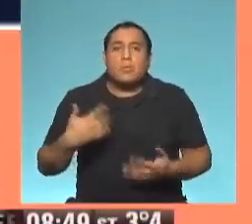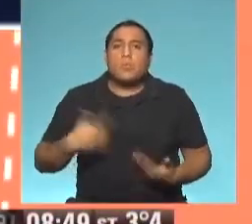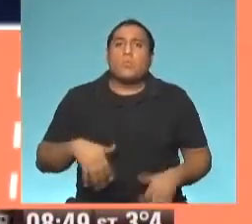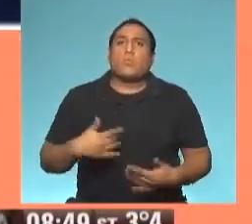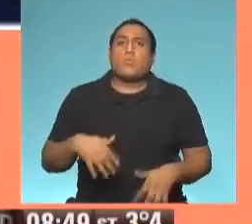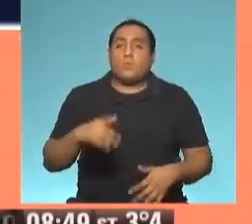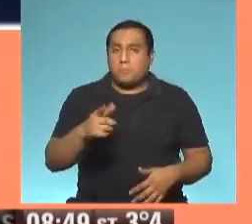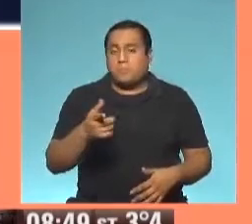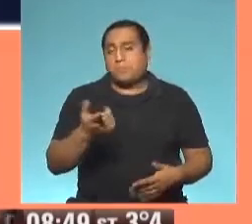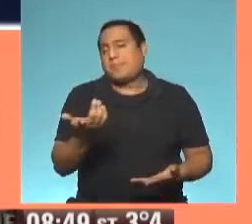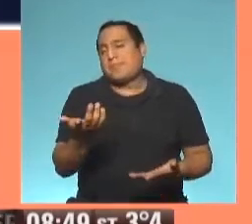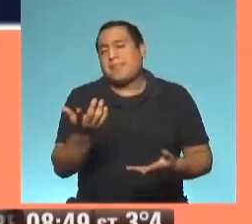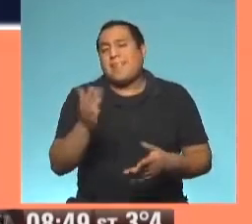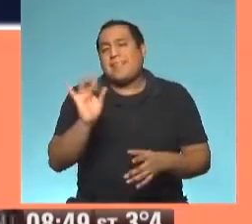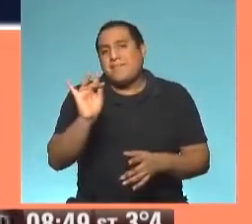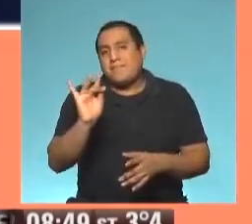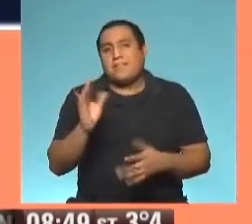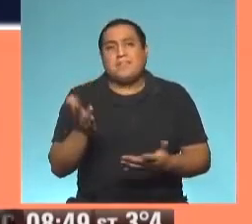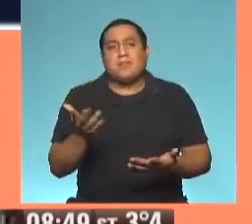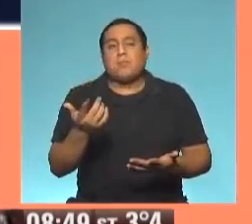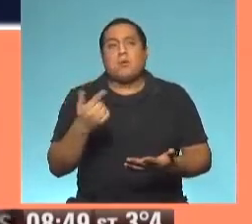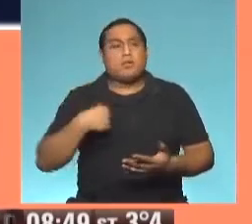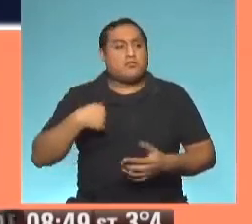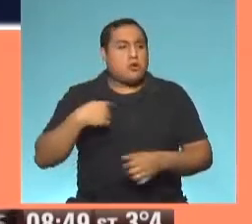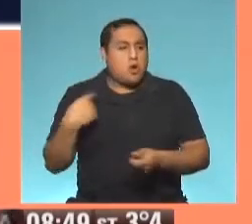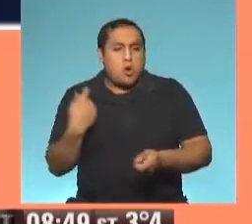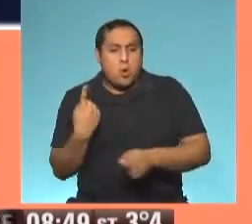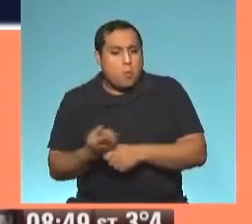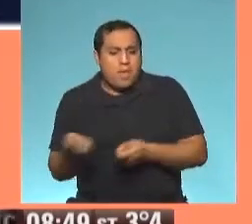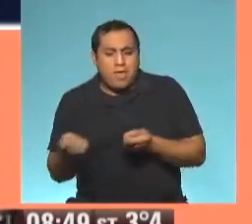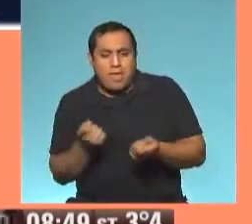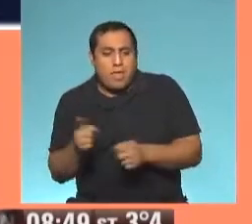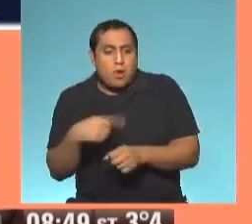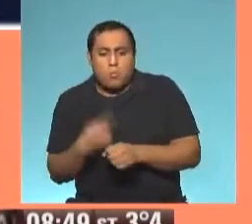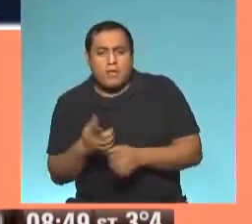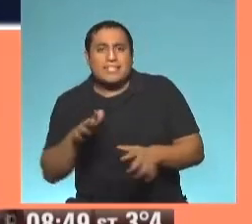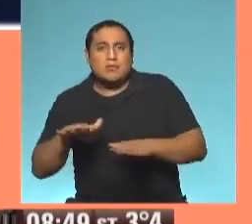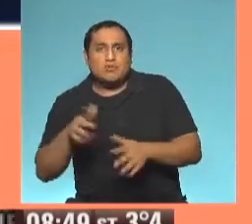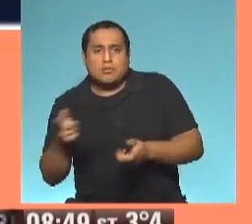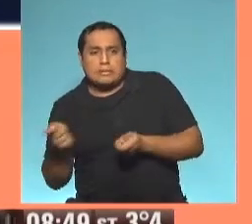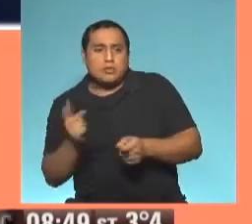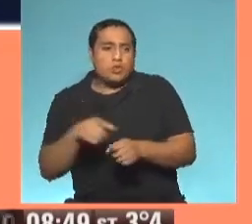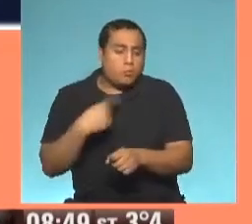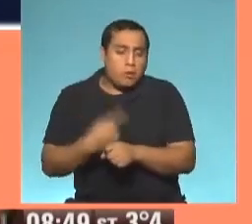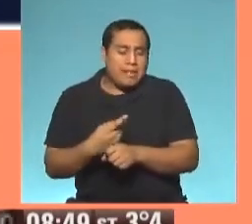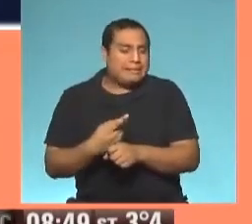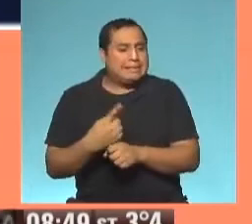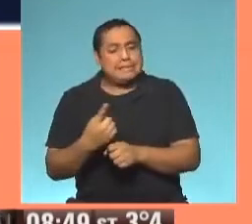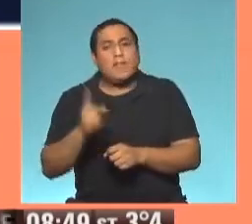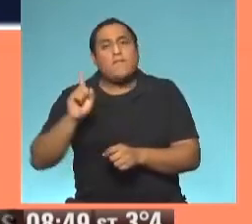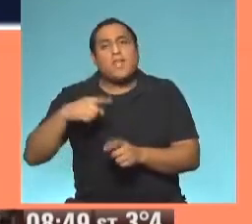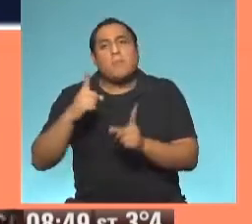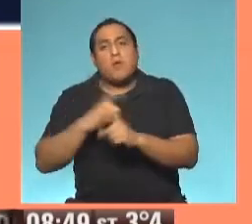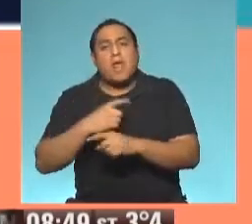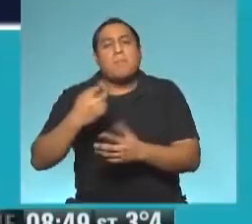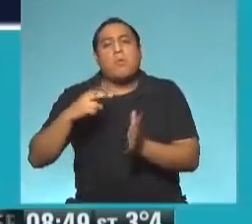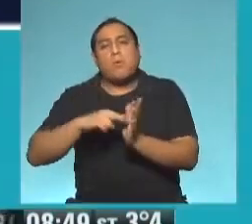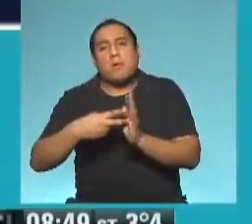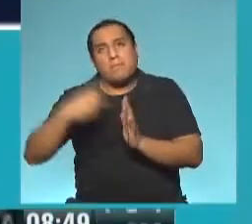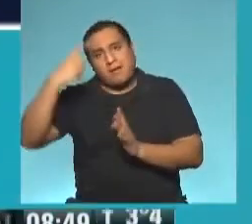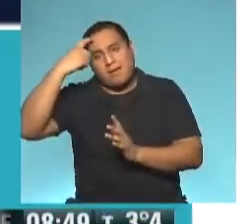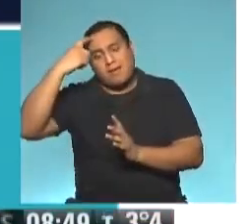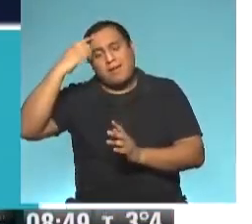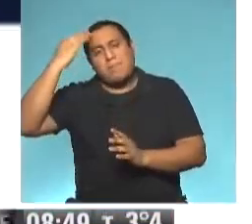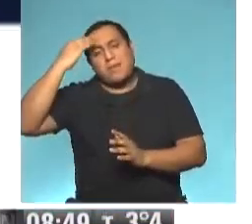que también cueste mucho esa convivencia. Te escuchaba y creo que ese es un poco el análisis, la comparación que nos puede servir.